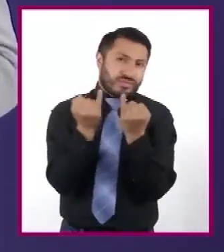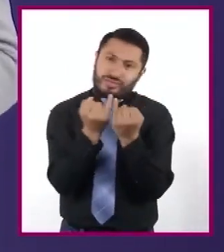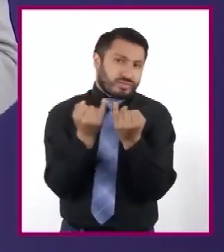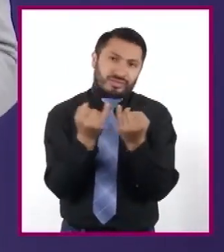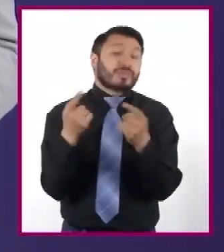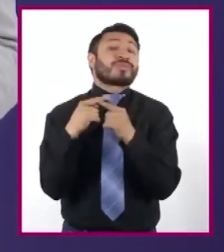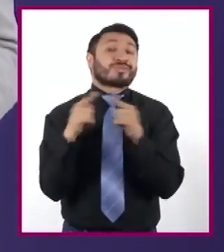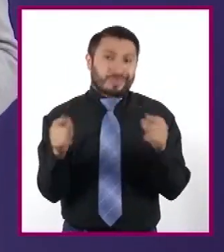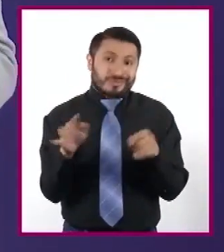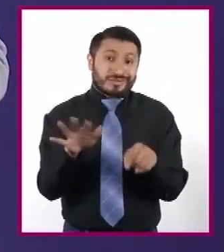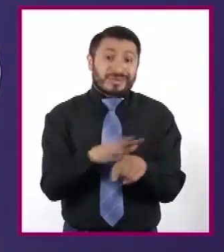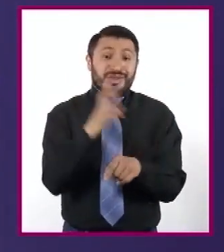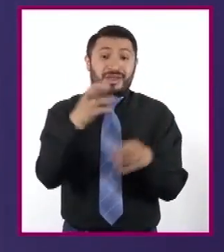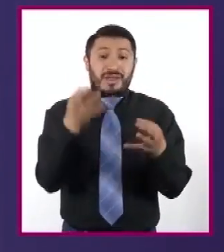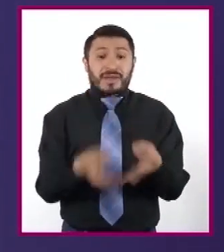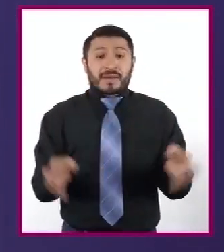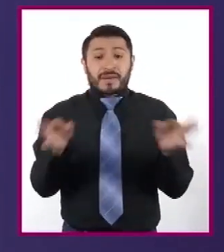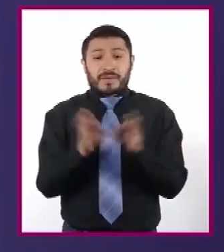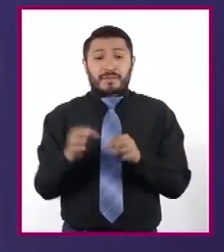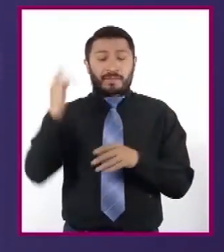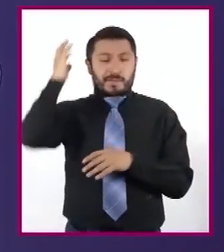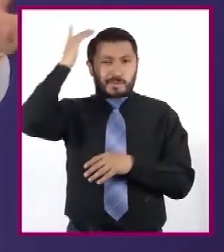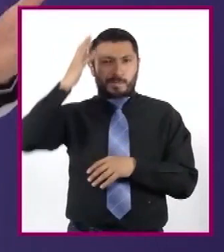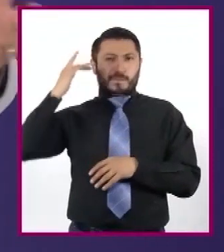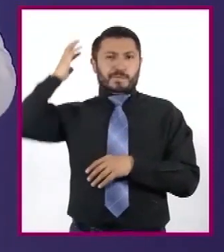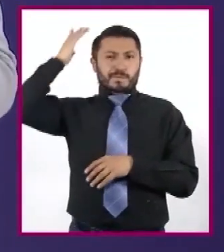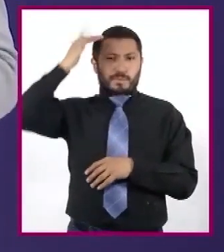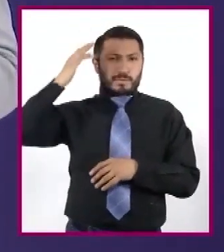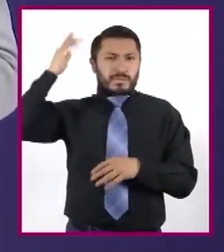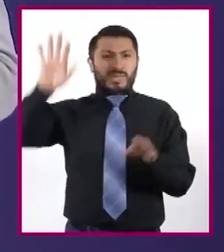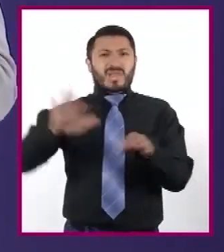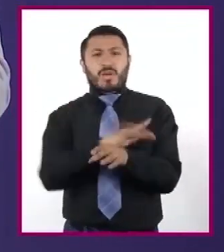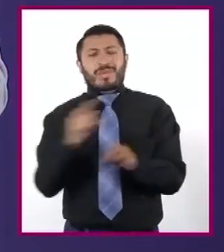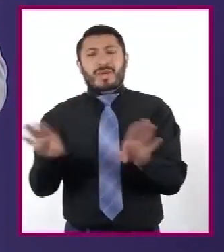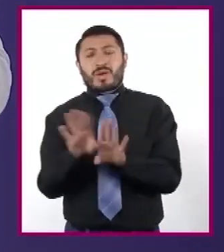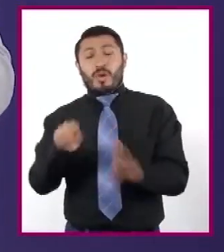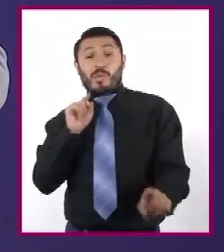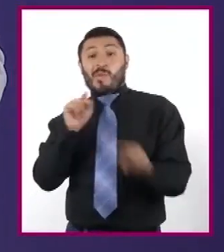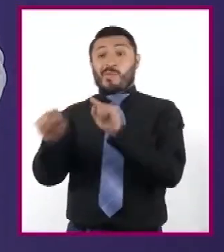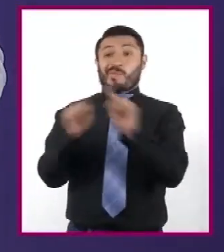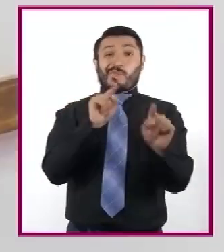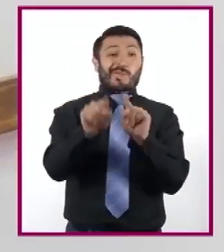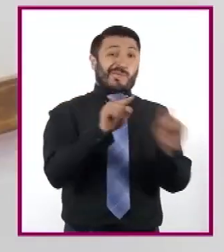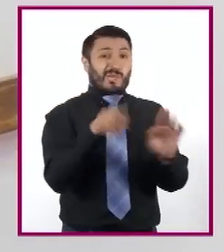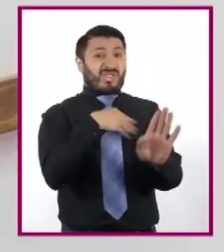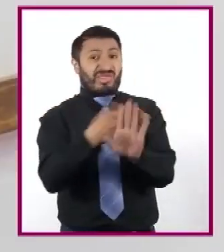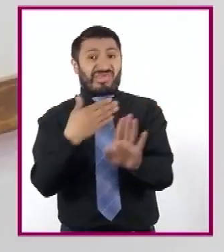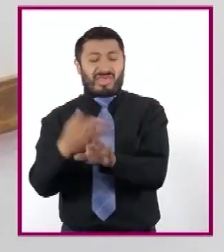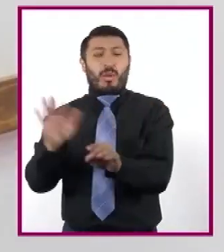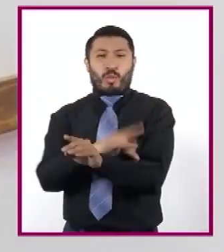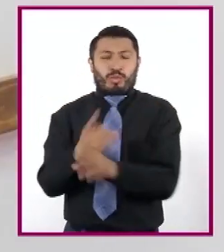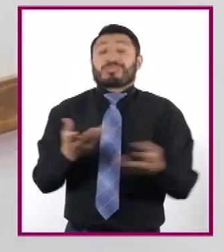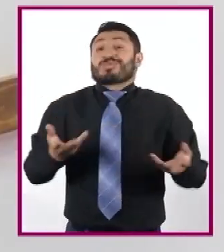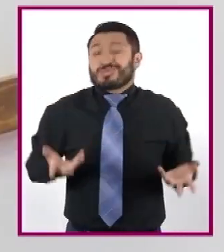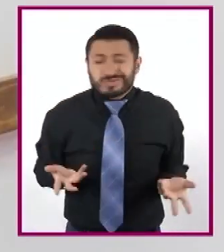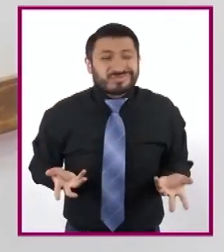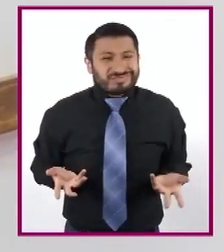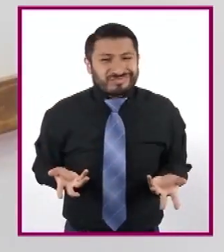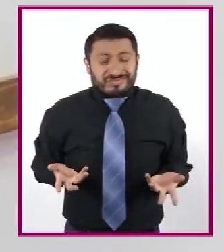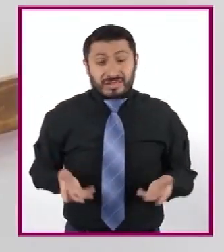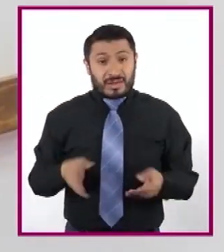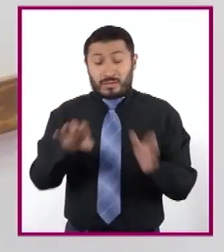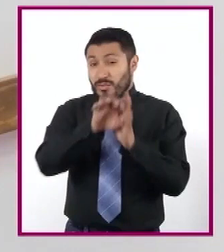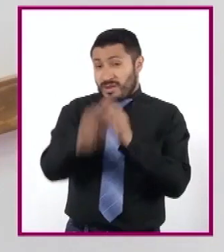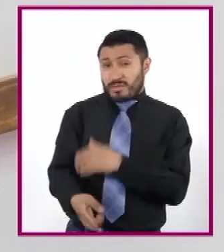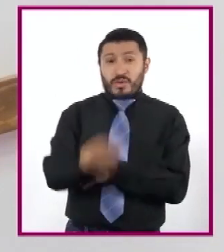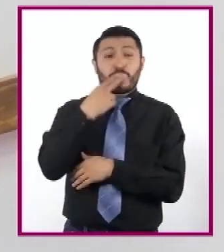ello, es importante que reflexionemos por qué juzgamos o estereotipamos a los demás. Como al usar